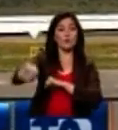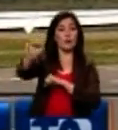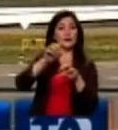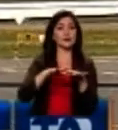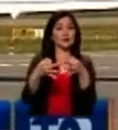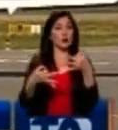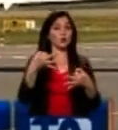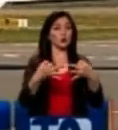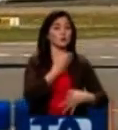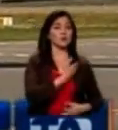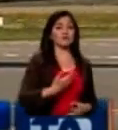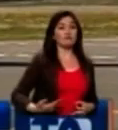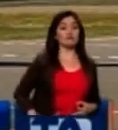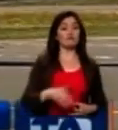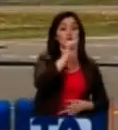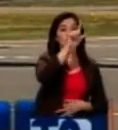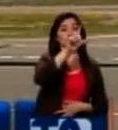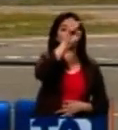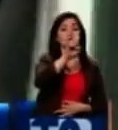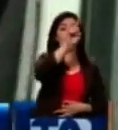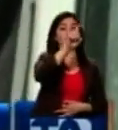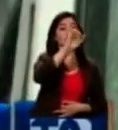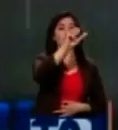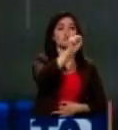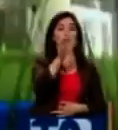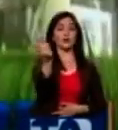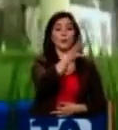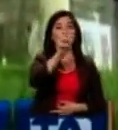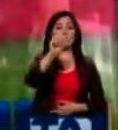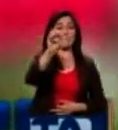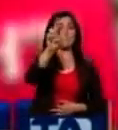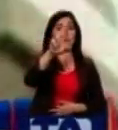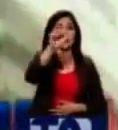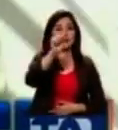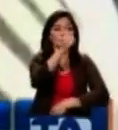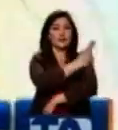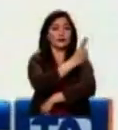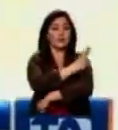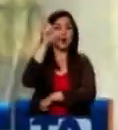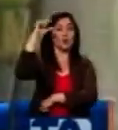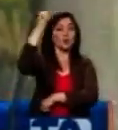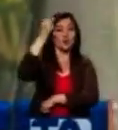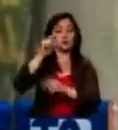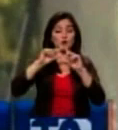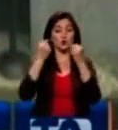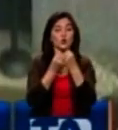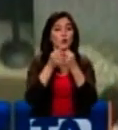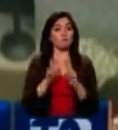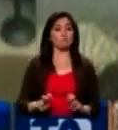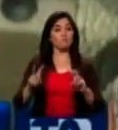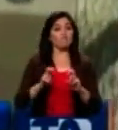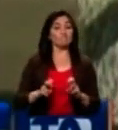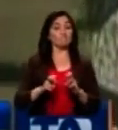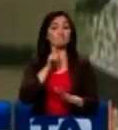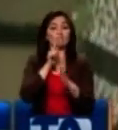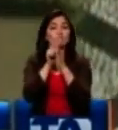secretario jurídico de la presidencia Alexis Mera al Brasil, al frente de una delegación del gobierno ecuatoriano para investigar lo